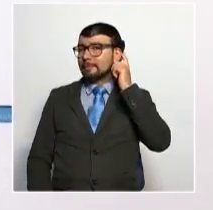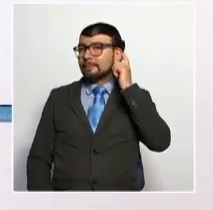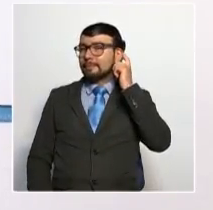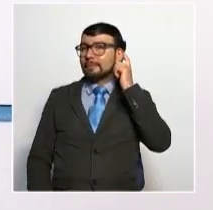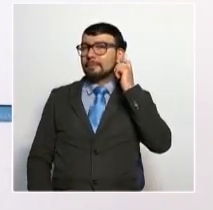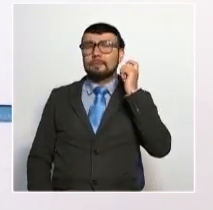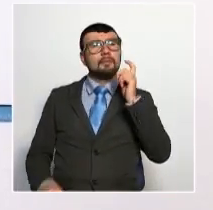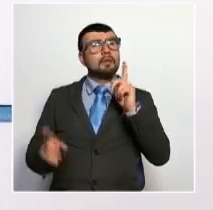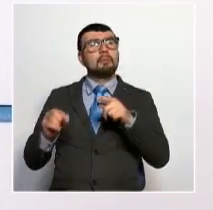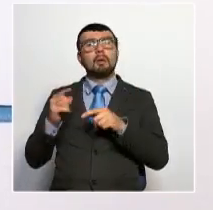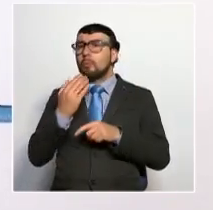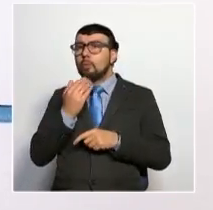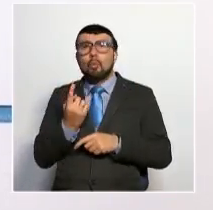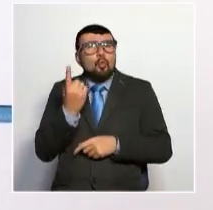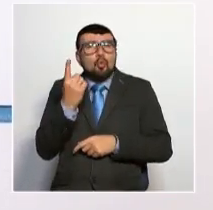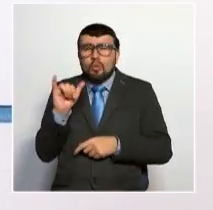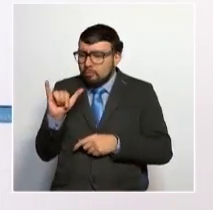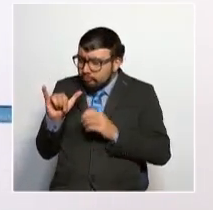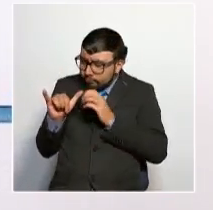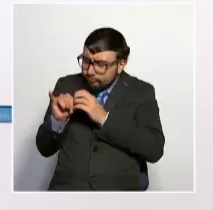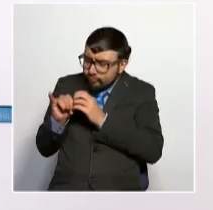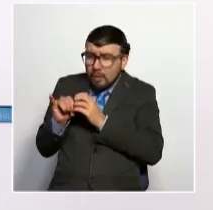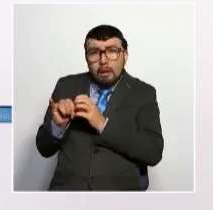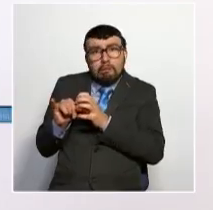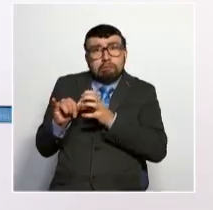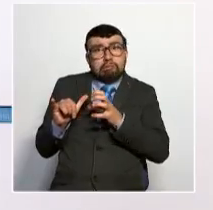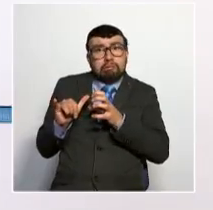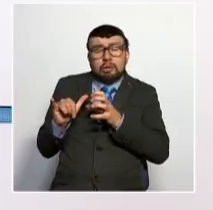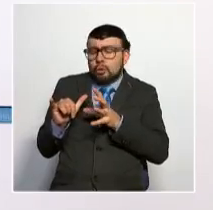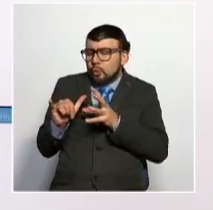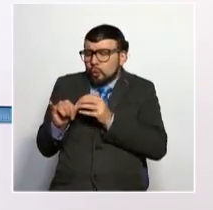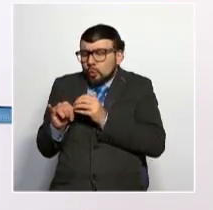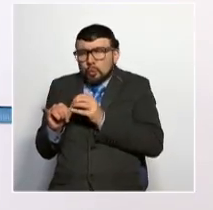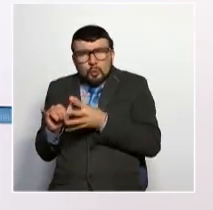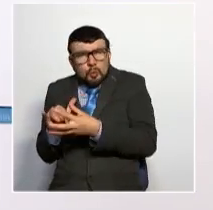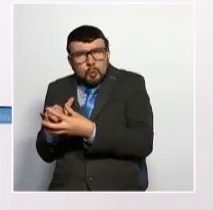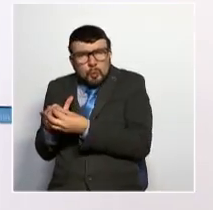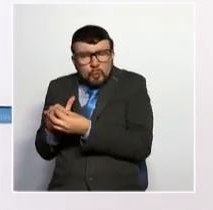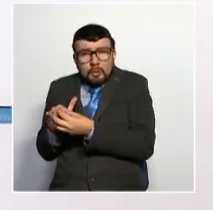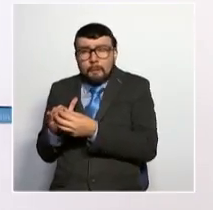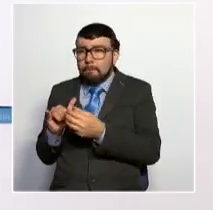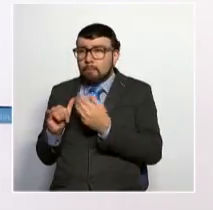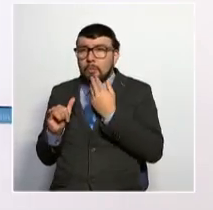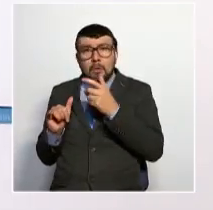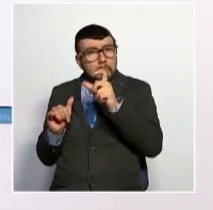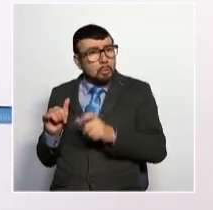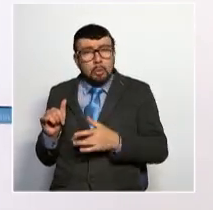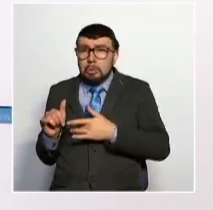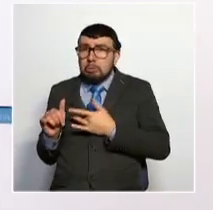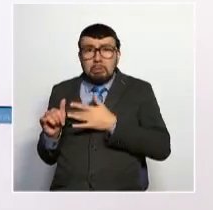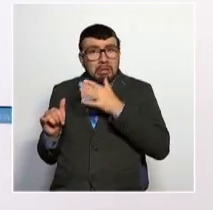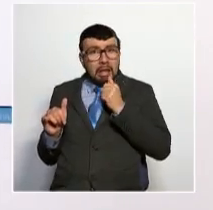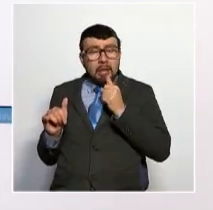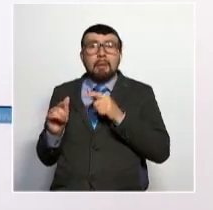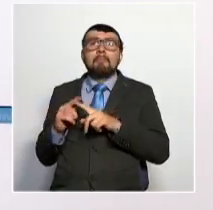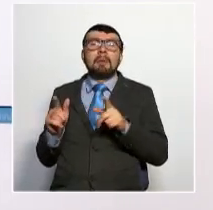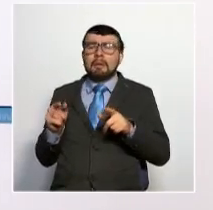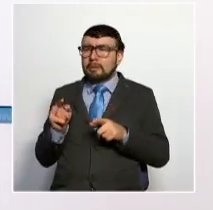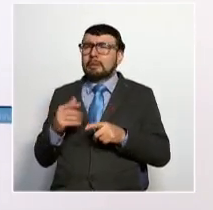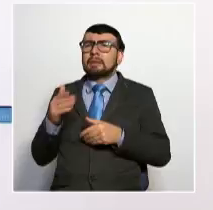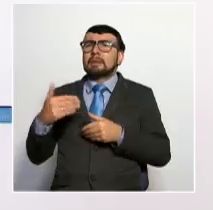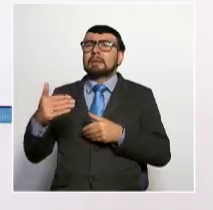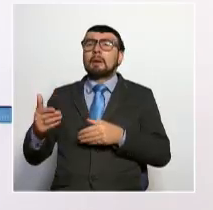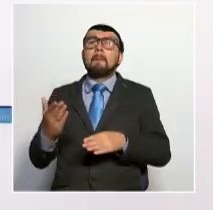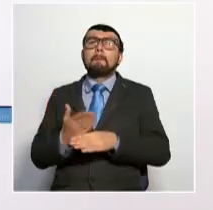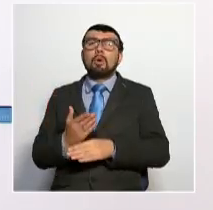puede que haya un solo mioma, pero es tan grande que me está comprimiendo otros órganos, entonces así la paciente no sienta nada, pues va a terminar con problemas